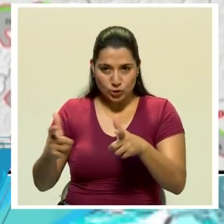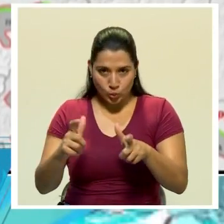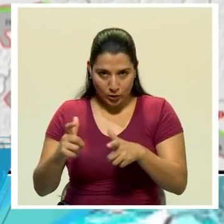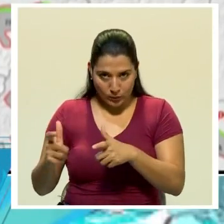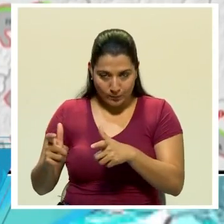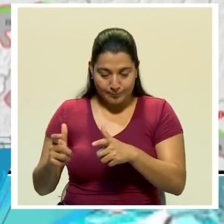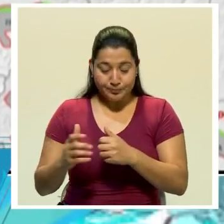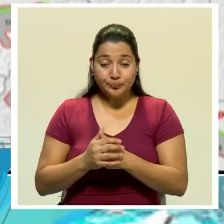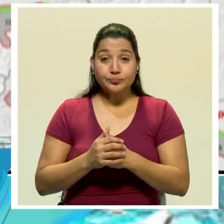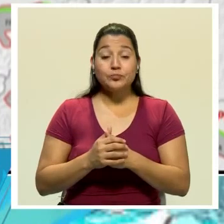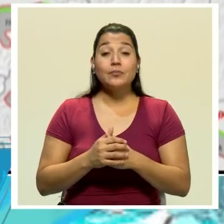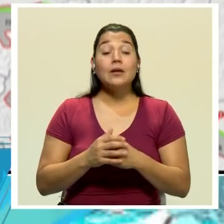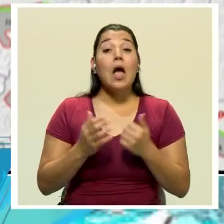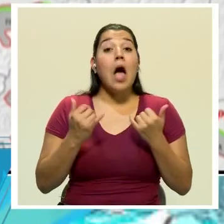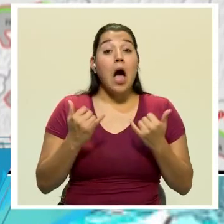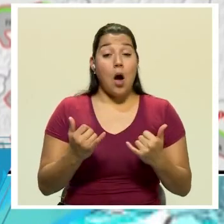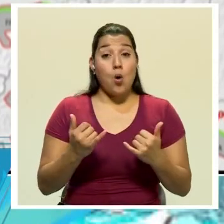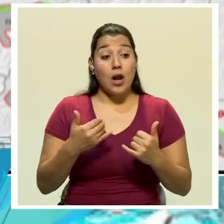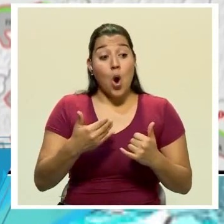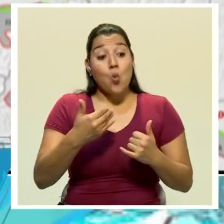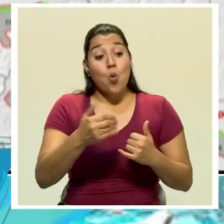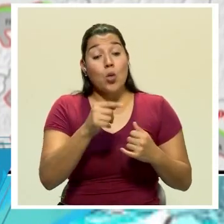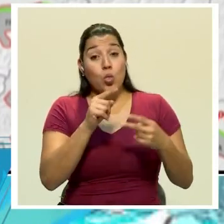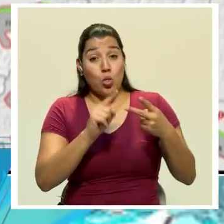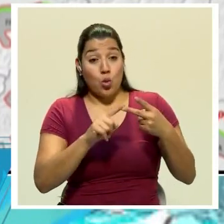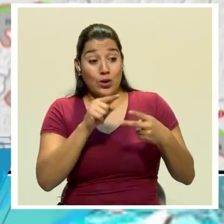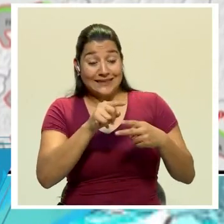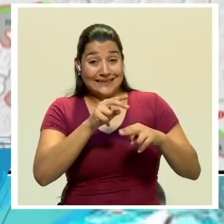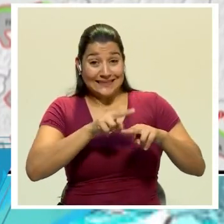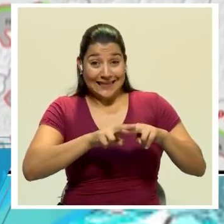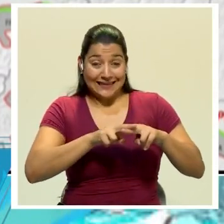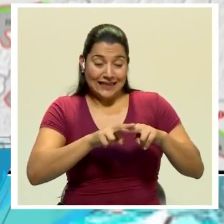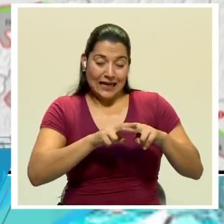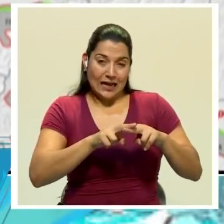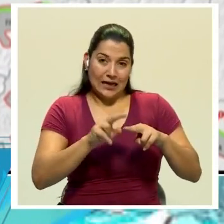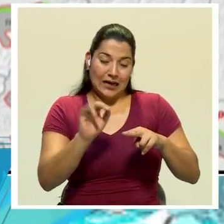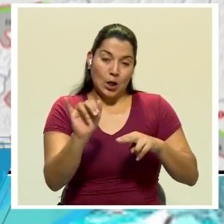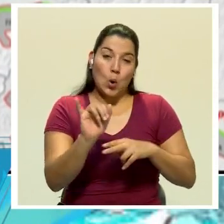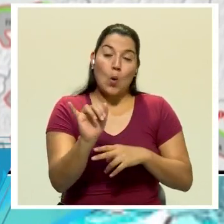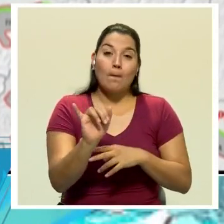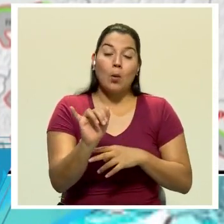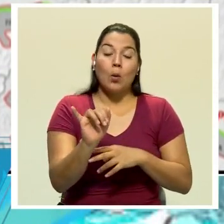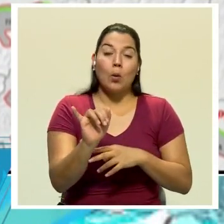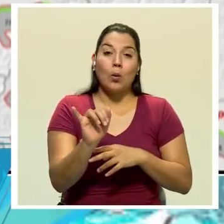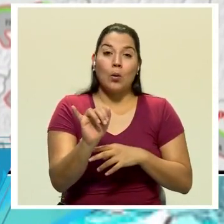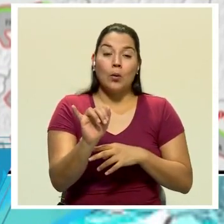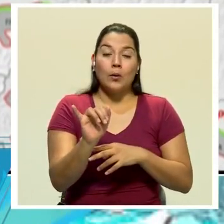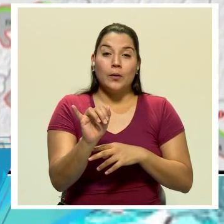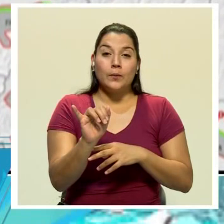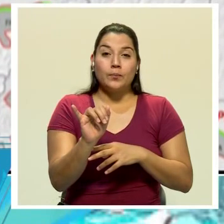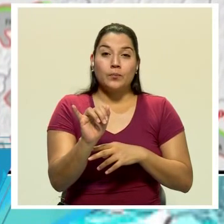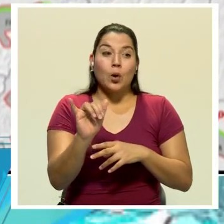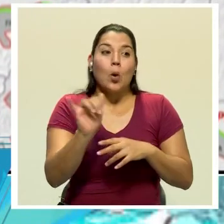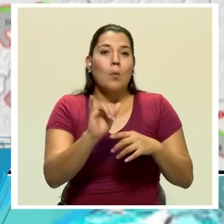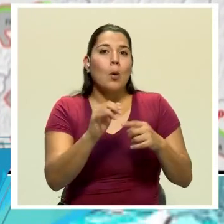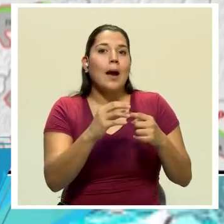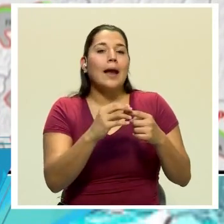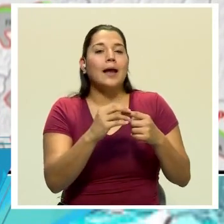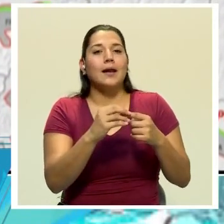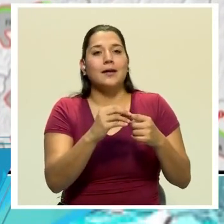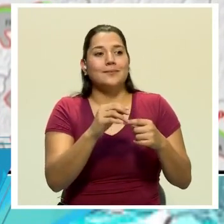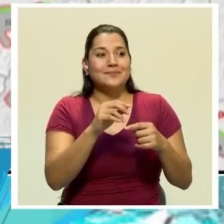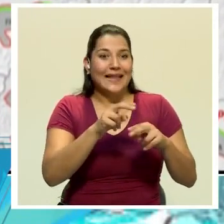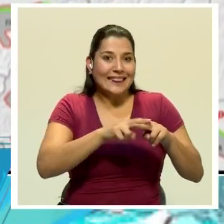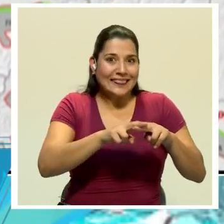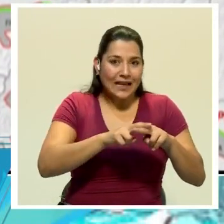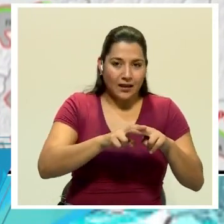al convertirse este tren en el principal cliente del, por ejemplo, del ICE o de JASEC